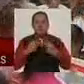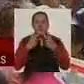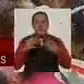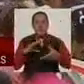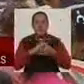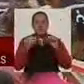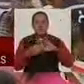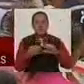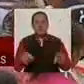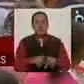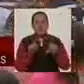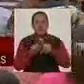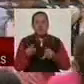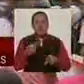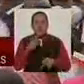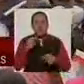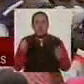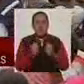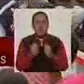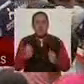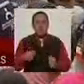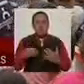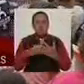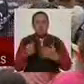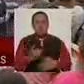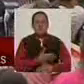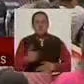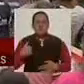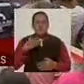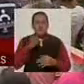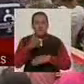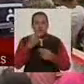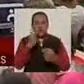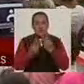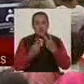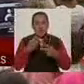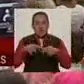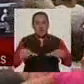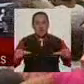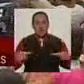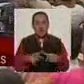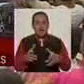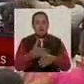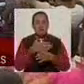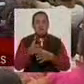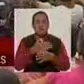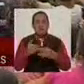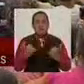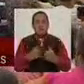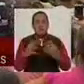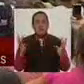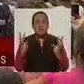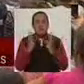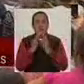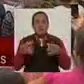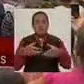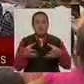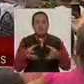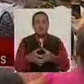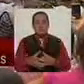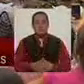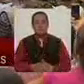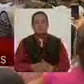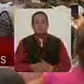que llega una primera dama de la nación a este lugar, a participar y presidir la acción cívica